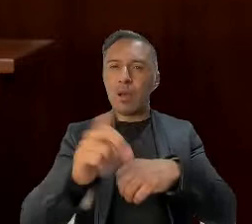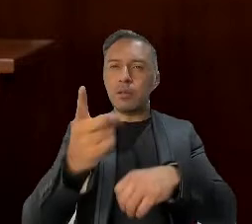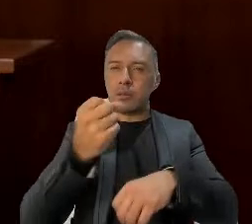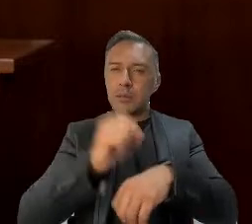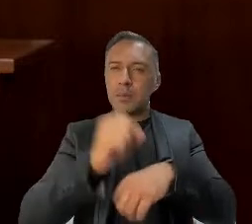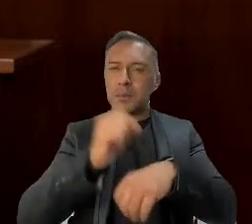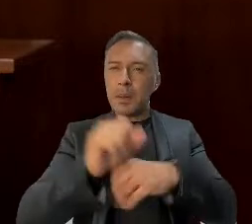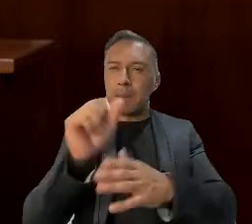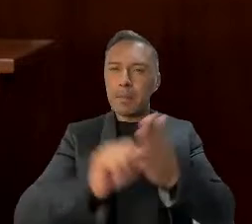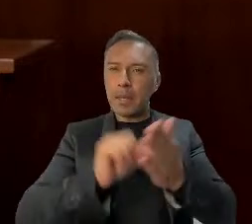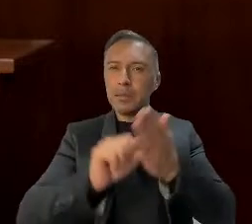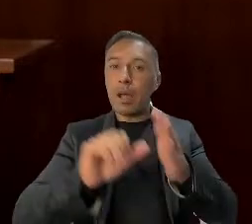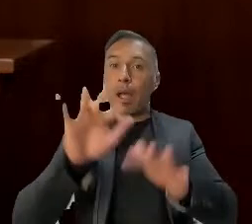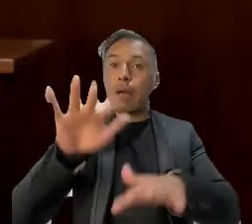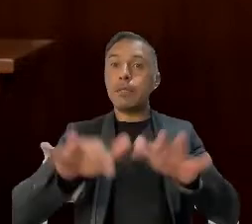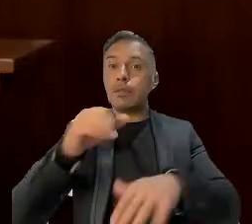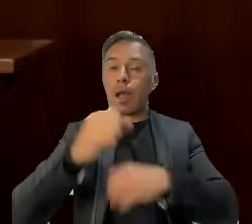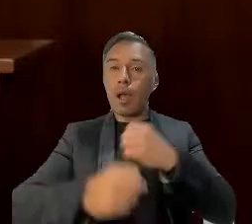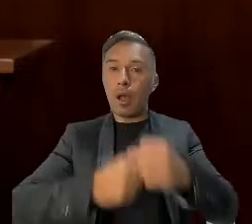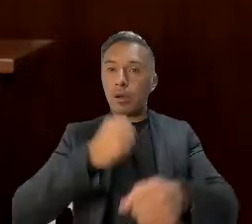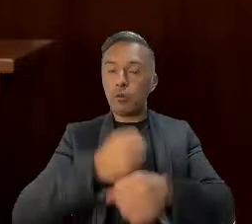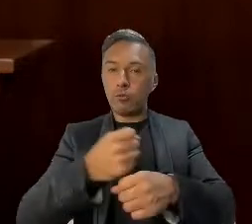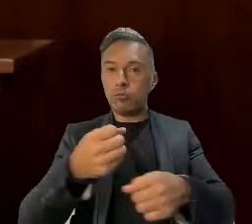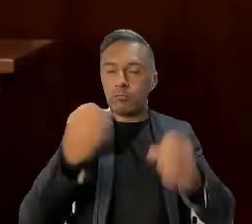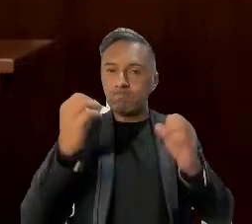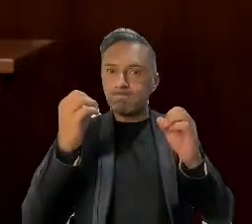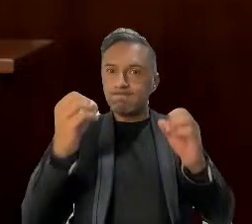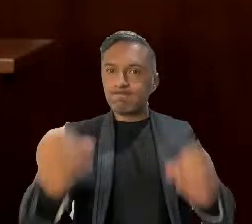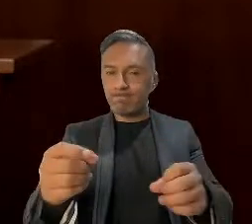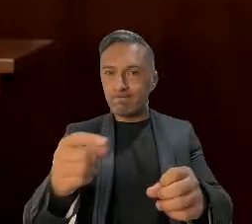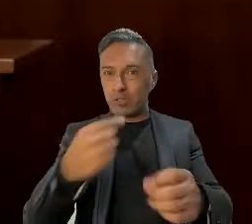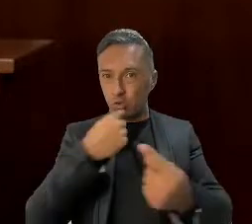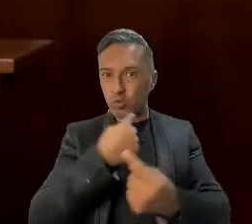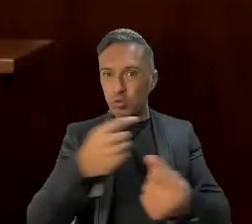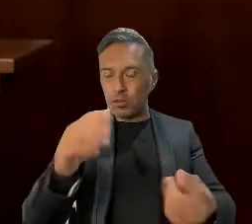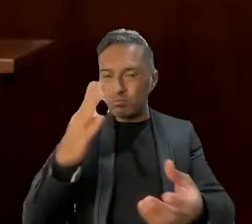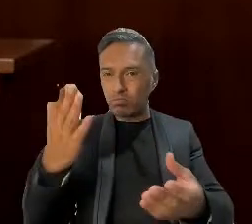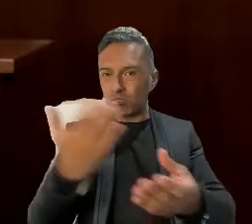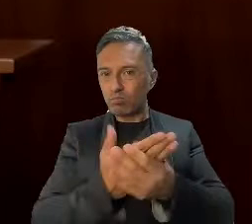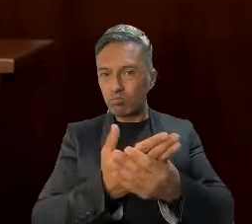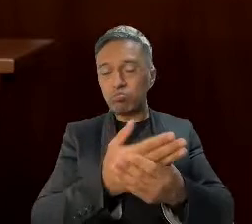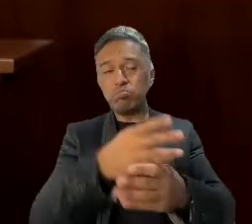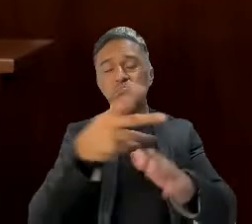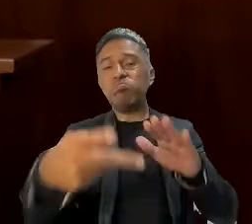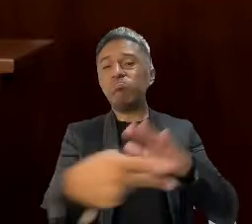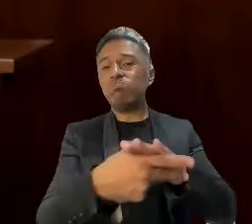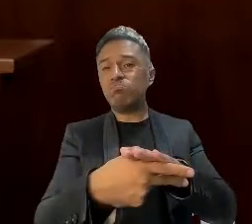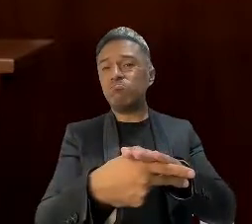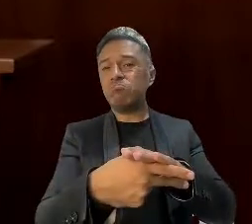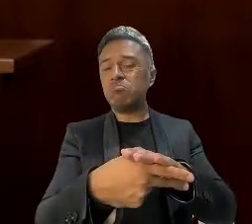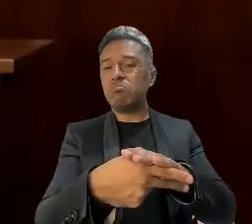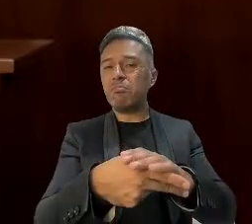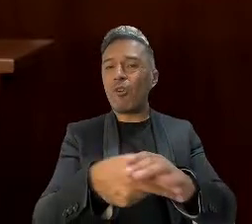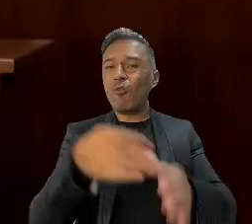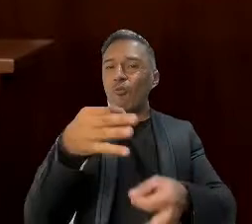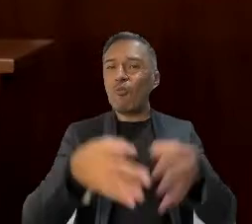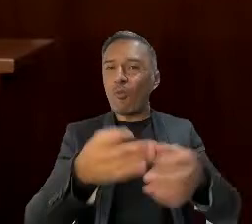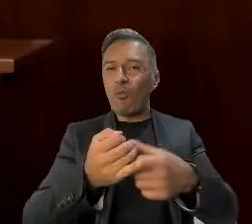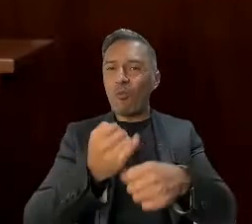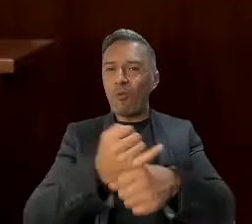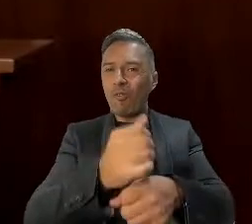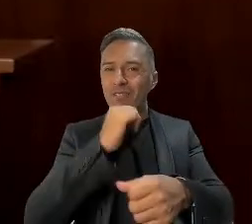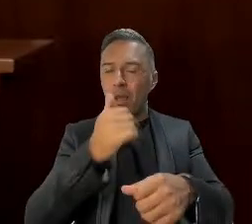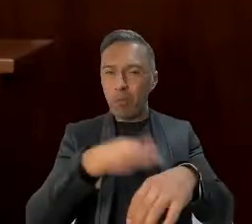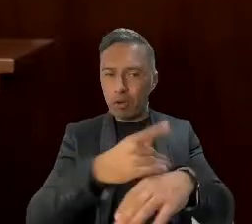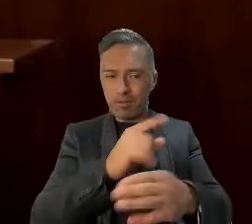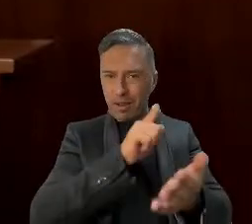carpeta de investigación de sustracción de menor puede quedar sin resolverse debido a las brechas legales que imperan sin mención